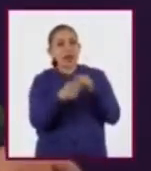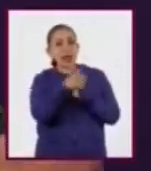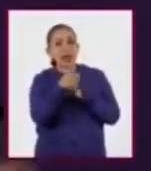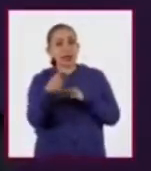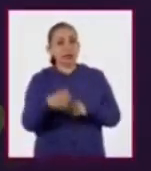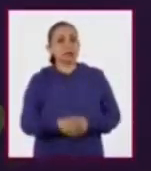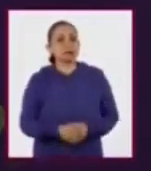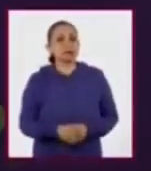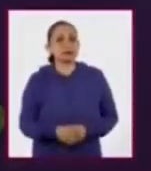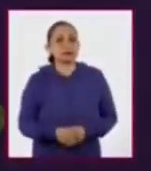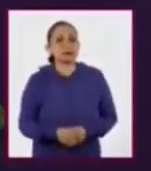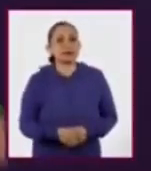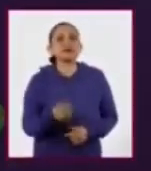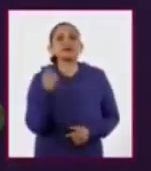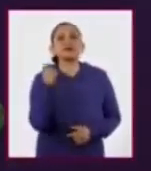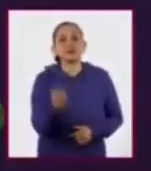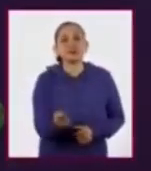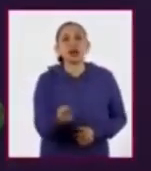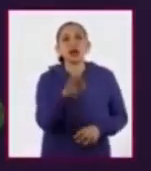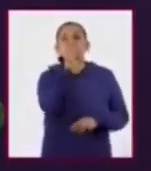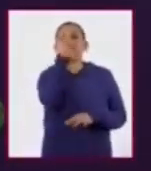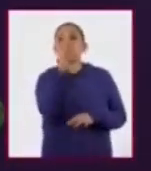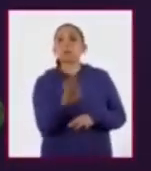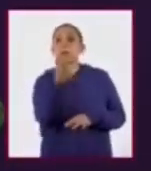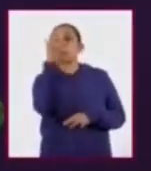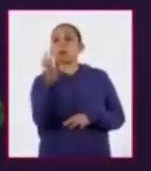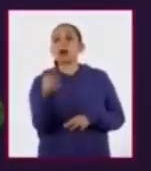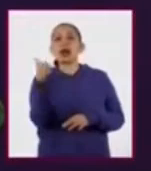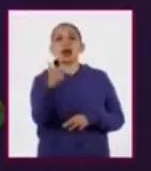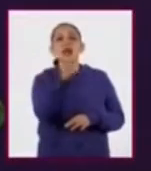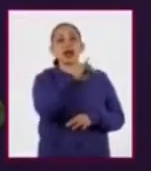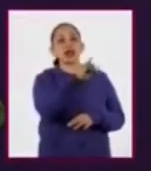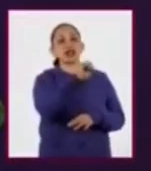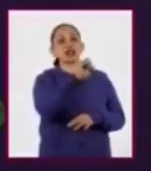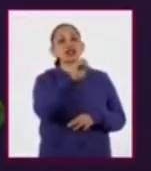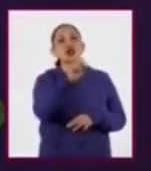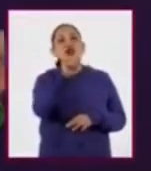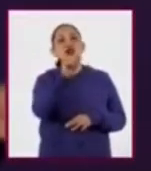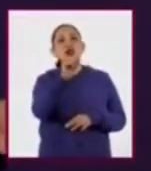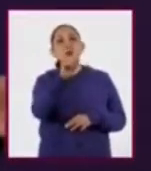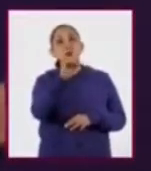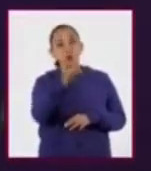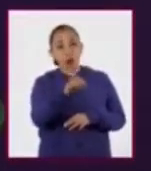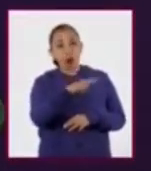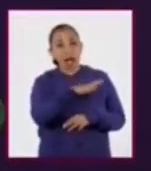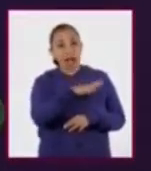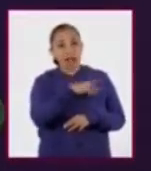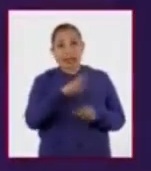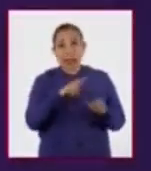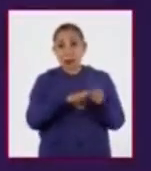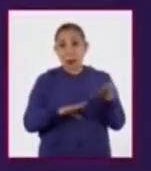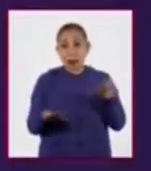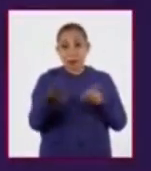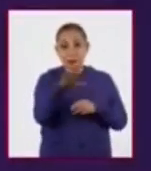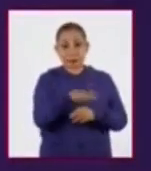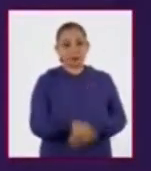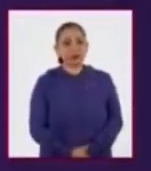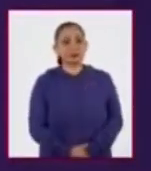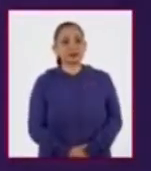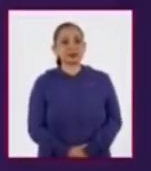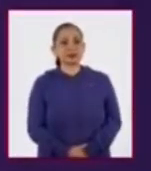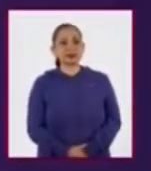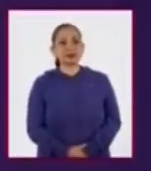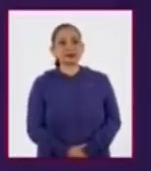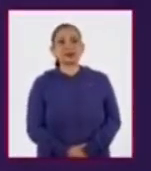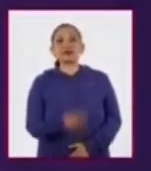uno de ellos. Es decir, el porcentaje de cada isótopo de un elemento se encuentra en la naturaleza. A esto